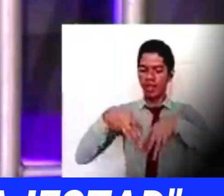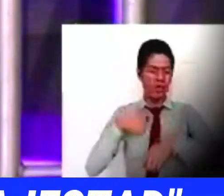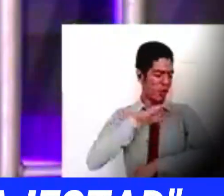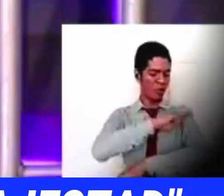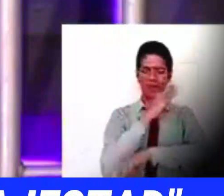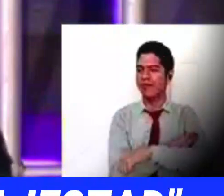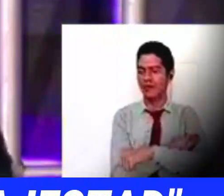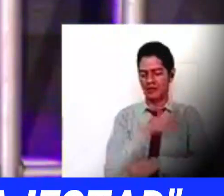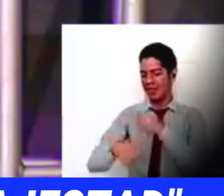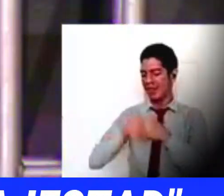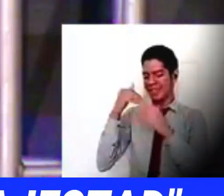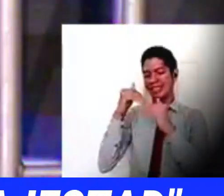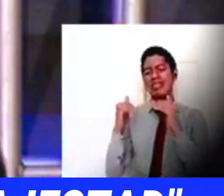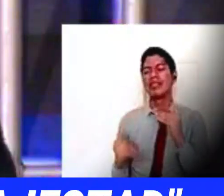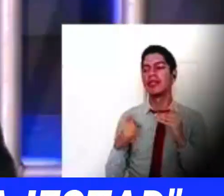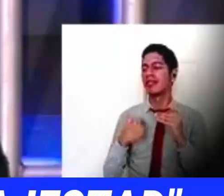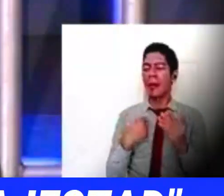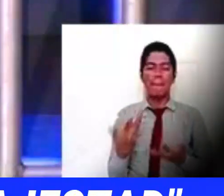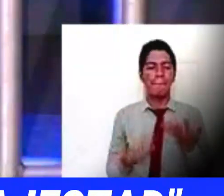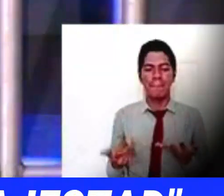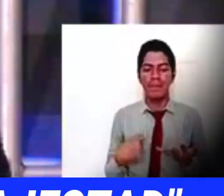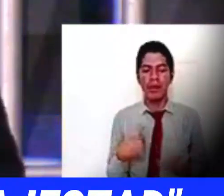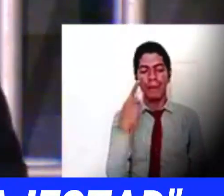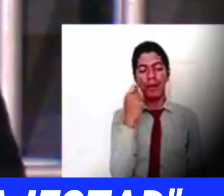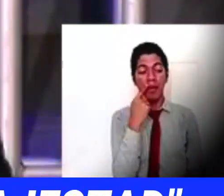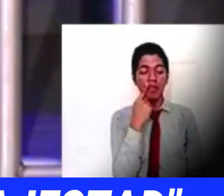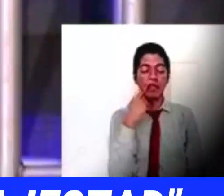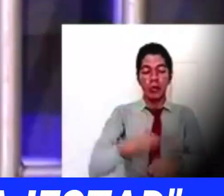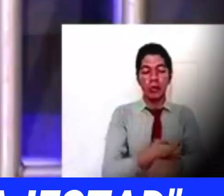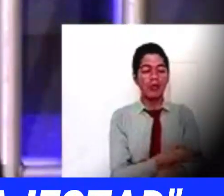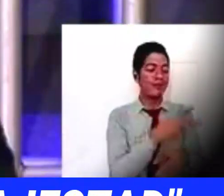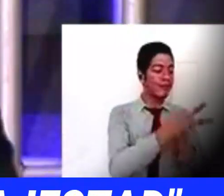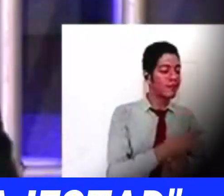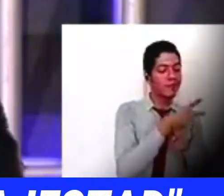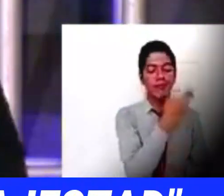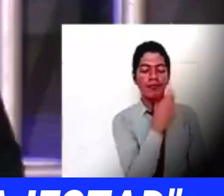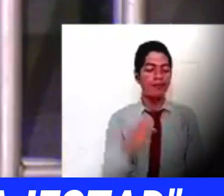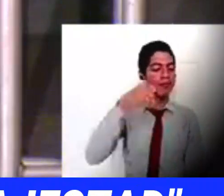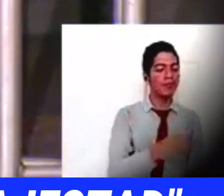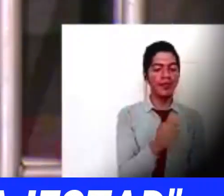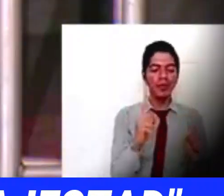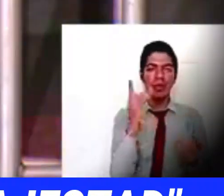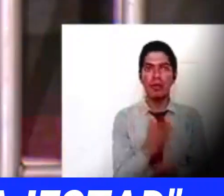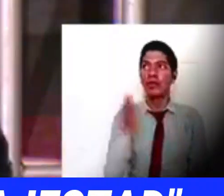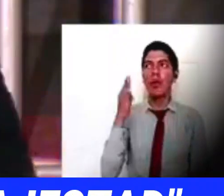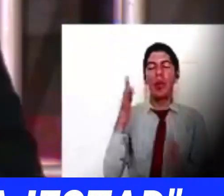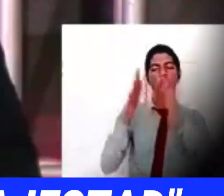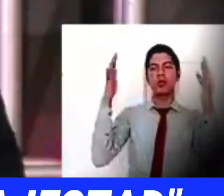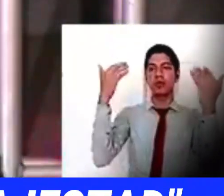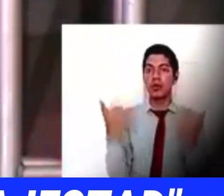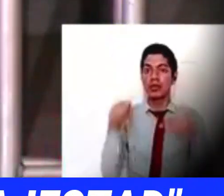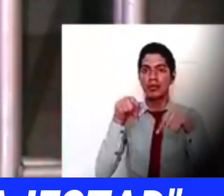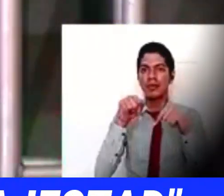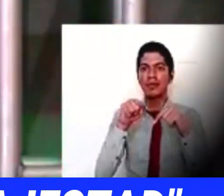las ovejas de mi padre. Pero de repente el Señor, que es tan grande, y yo creo que a través de esta transmisión algún joven va a ser separado